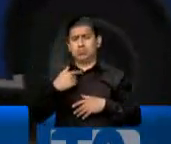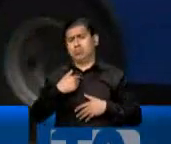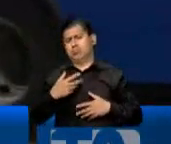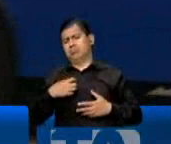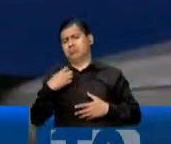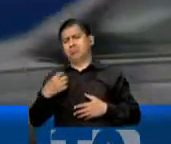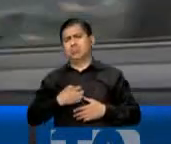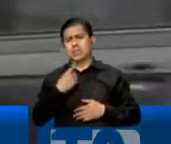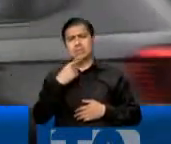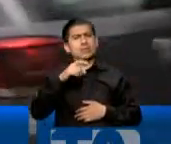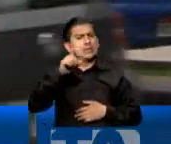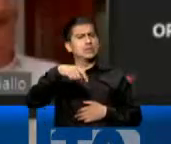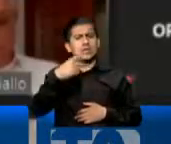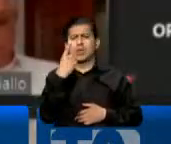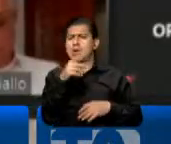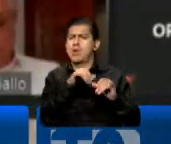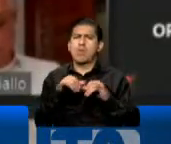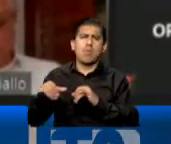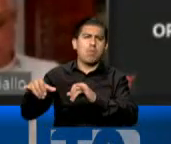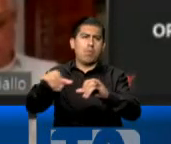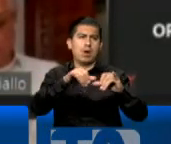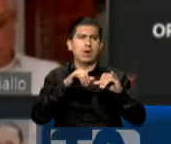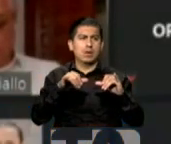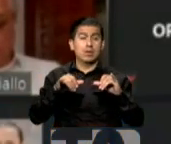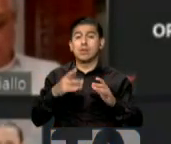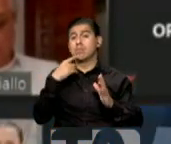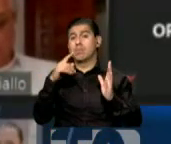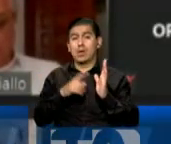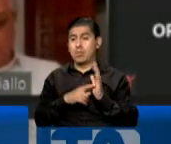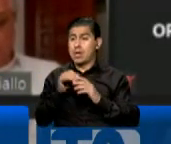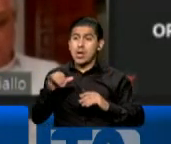debería tratarse una tarifa única. Posibilita que